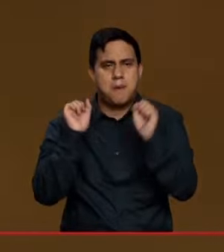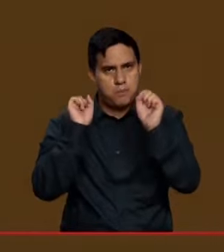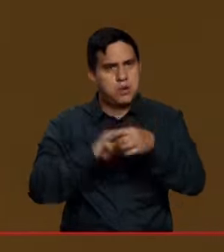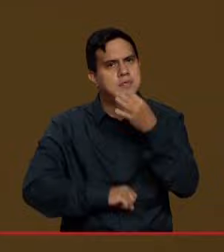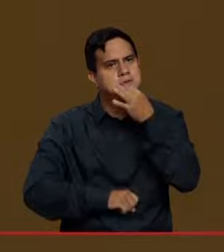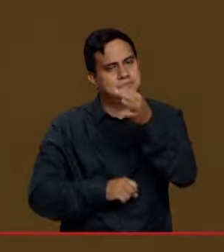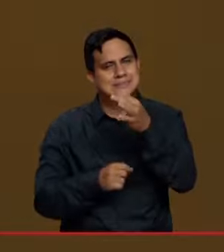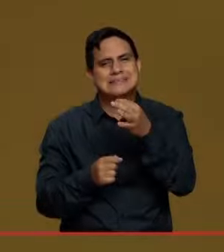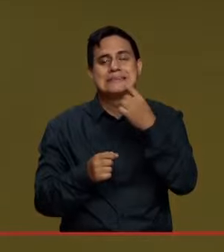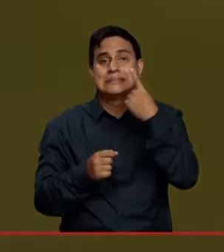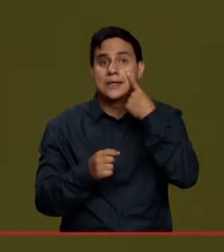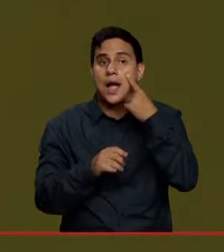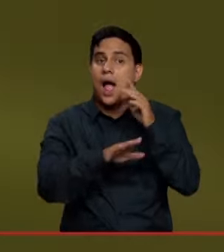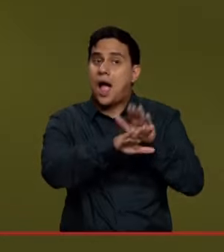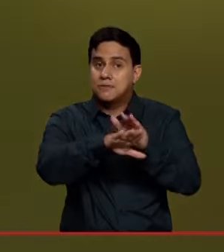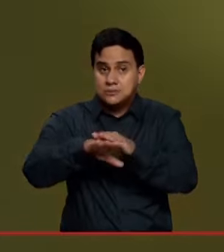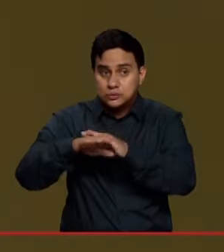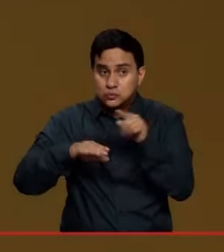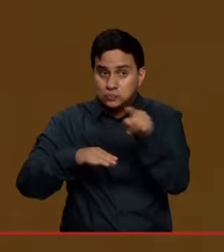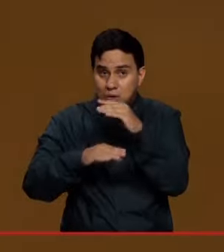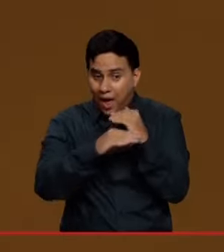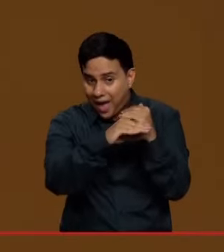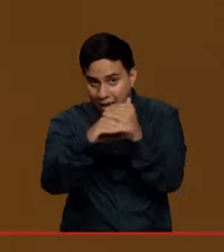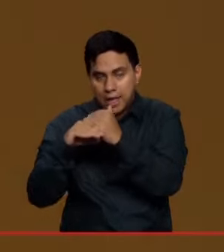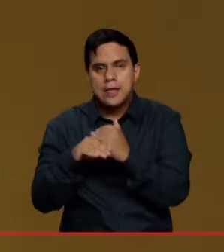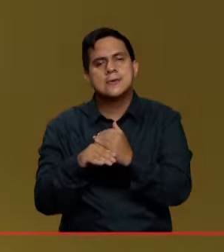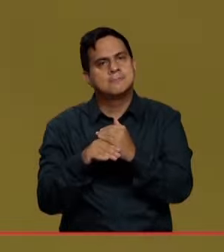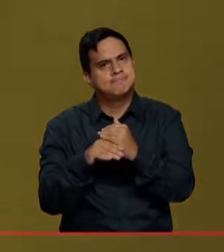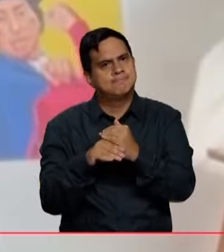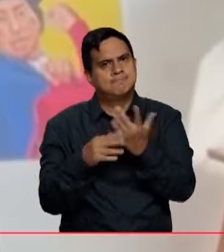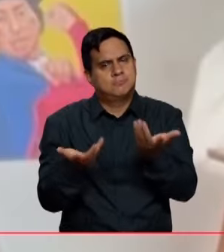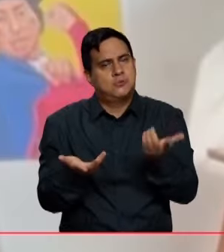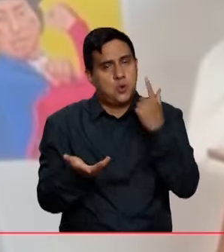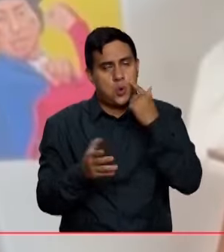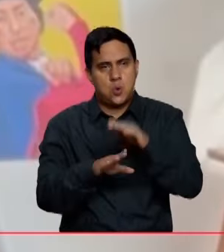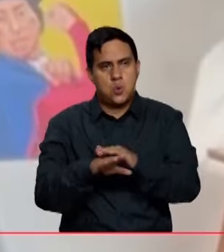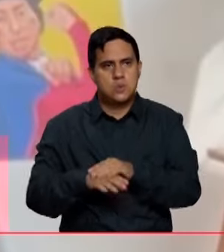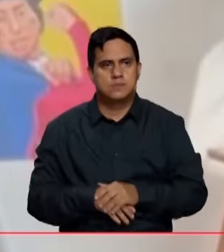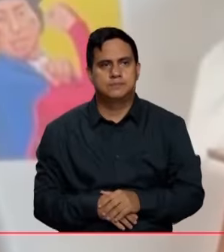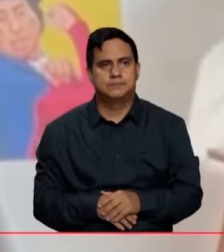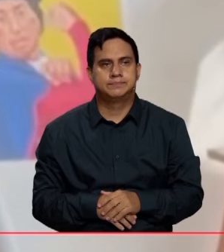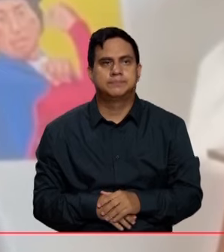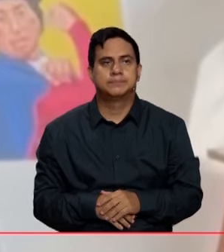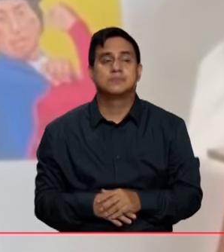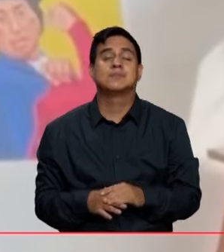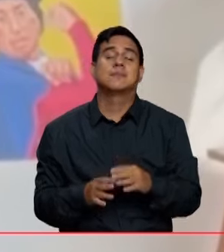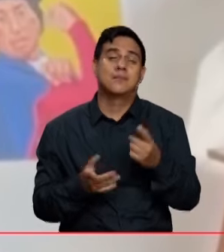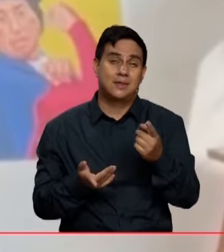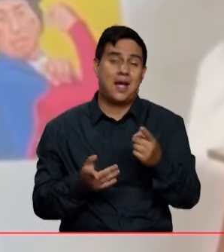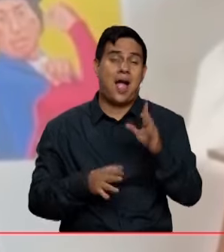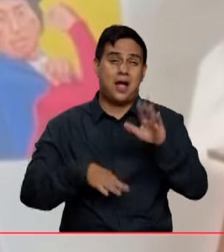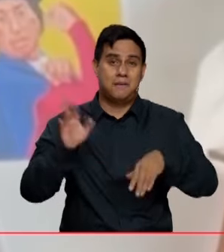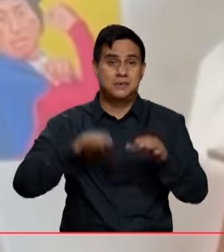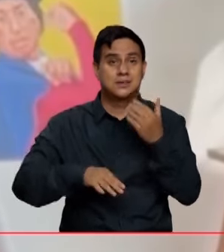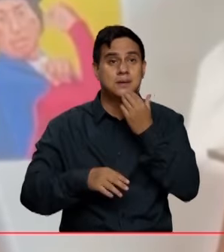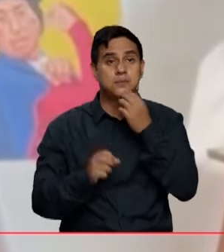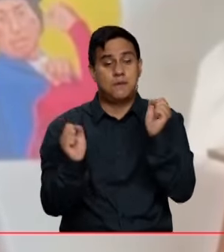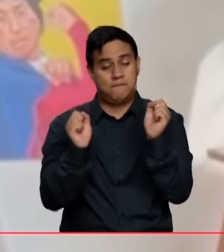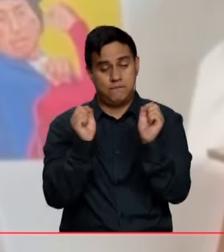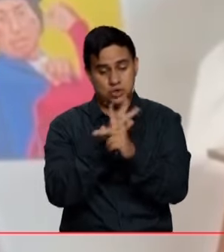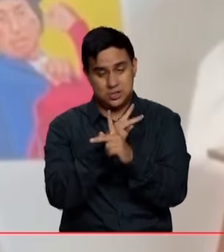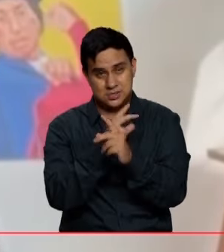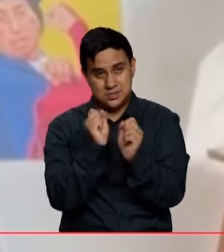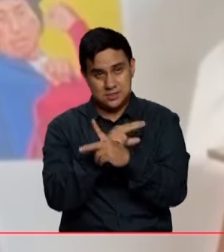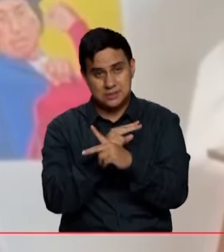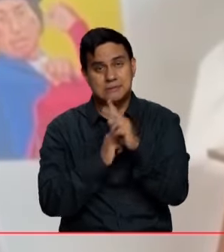Equidad invitaron a no revictimizar. Generalmente las personas que están en ciclos de violencia se demoran mucho tiempo